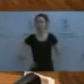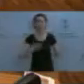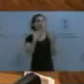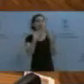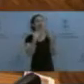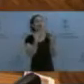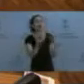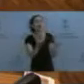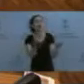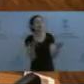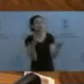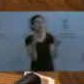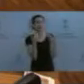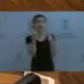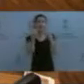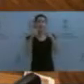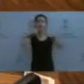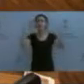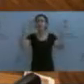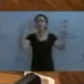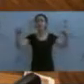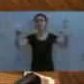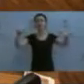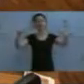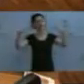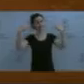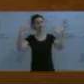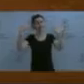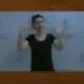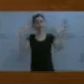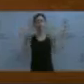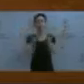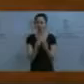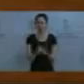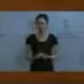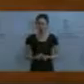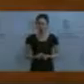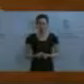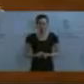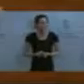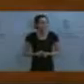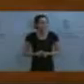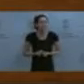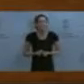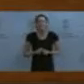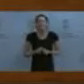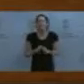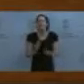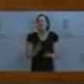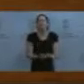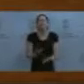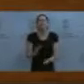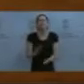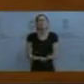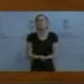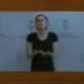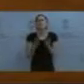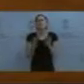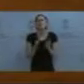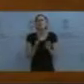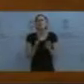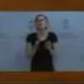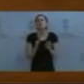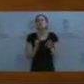y muchas gracias al público que ha querido acompañarnos hoy aquí, sin duda alguna como muestra de una buena parte de